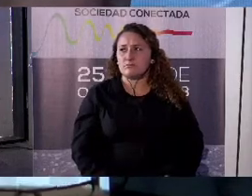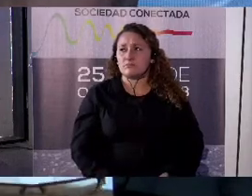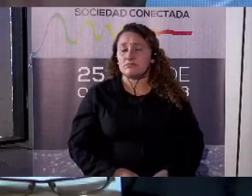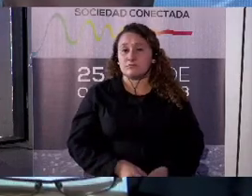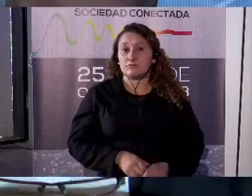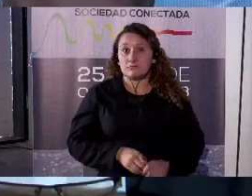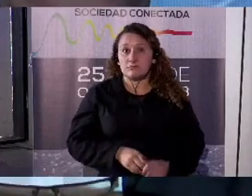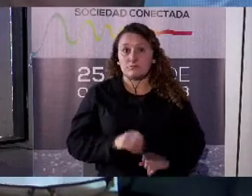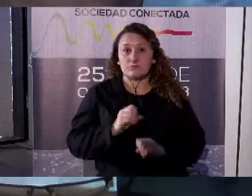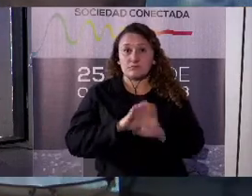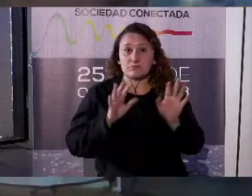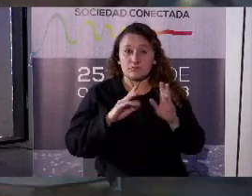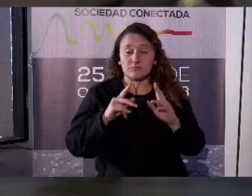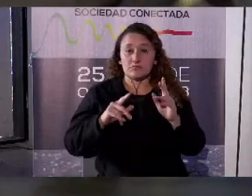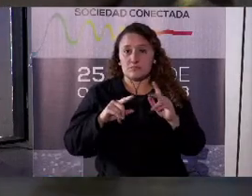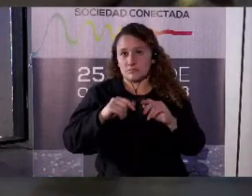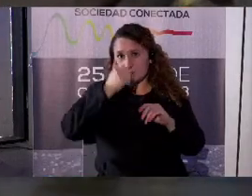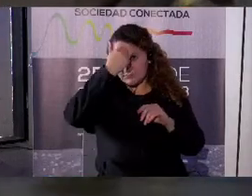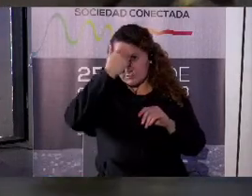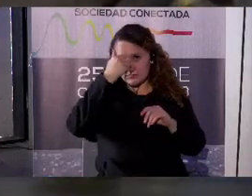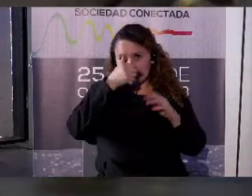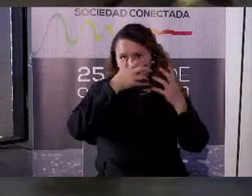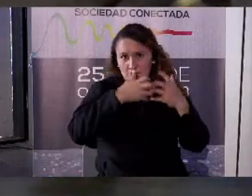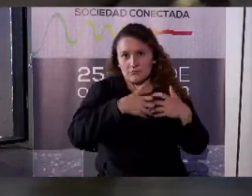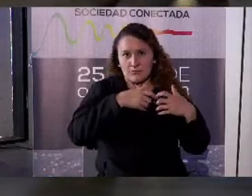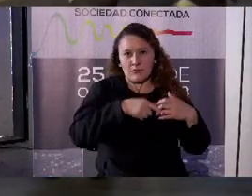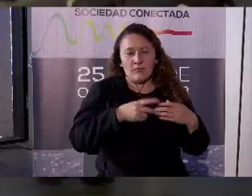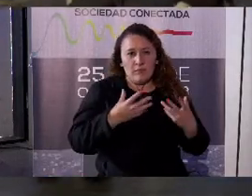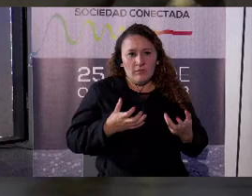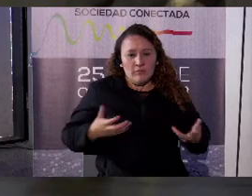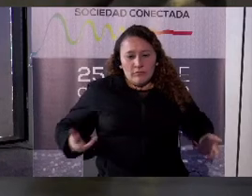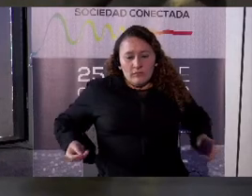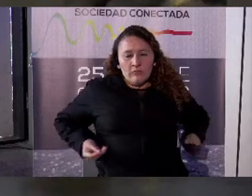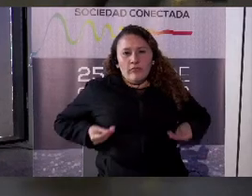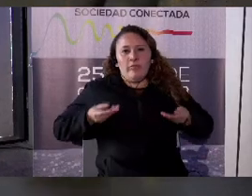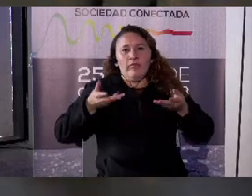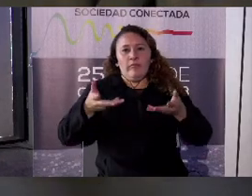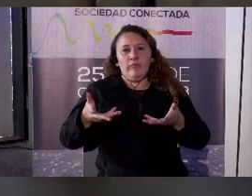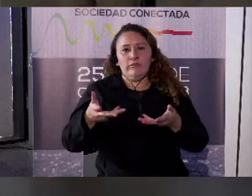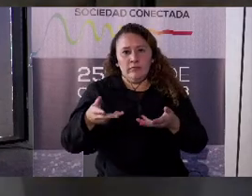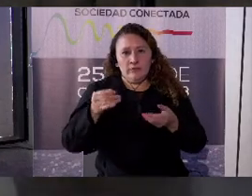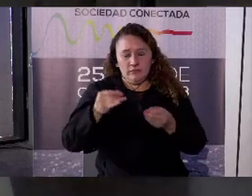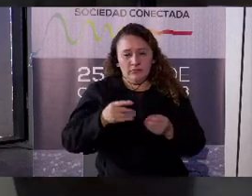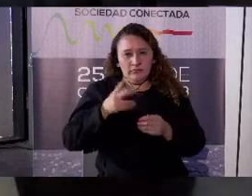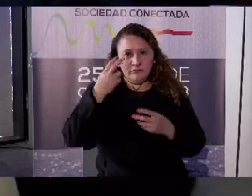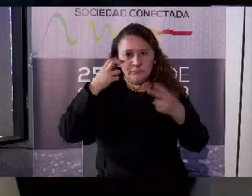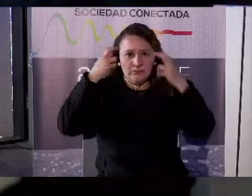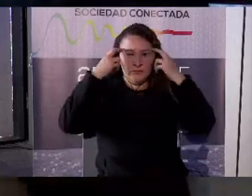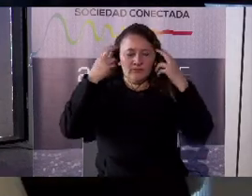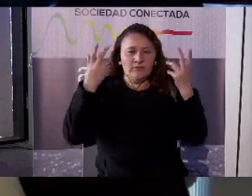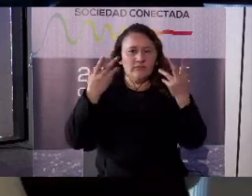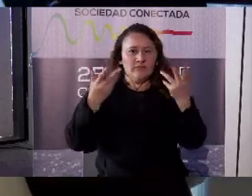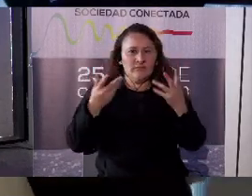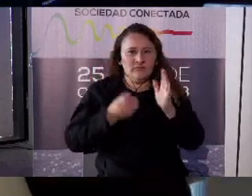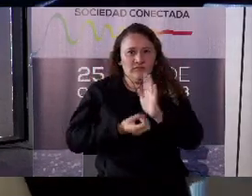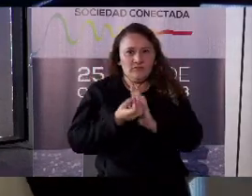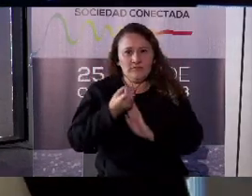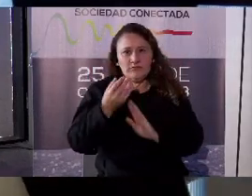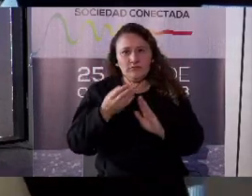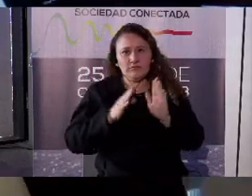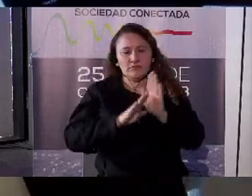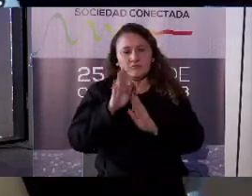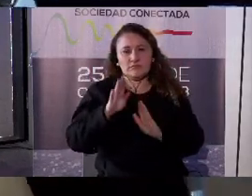las iniciativas de es ser uno de los principales contribuyentes en conocimiento en el desarrollo de industrias por eso ha creado